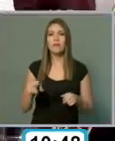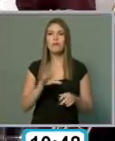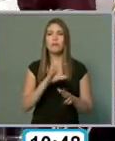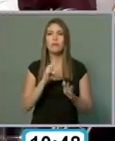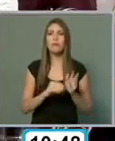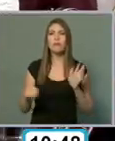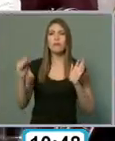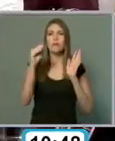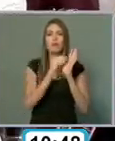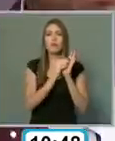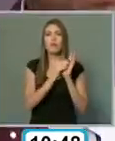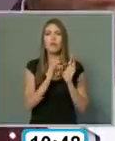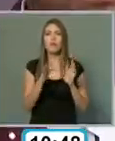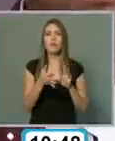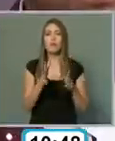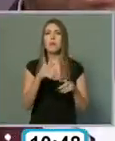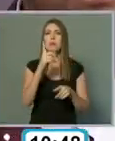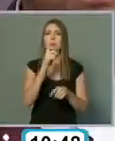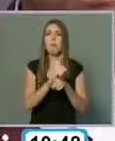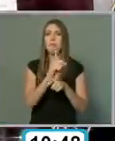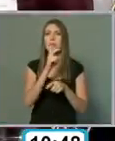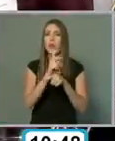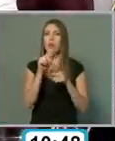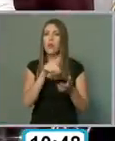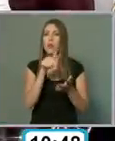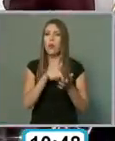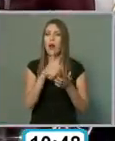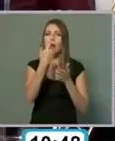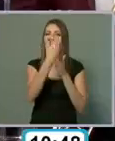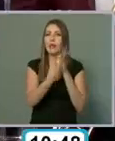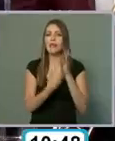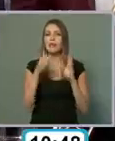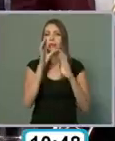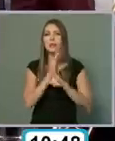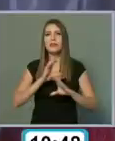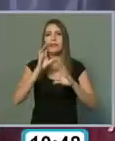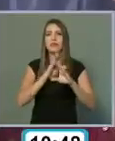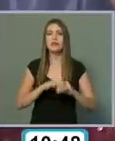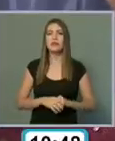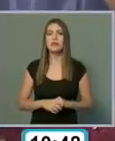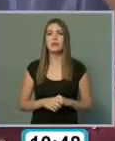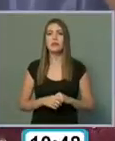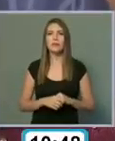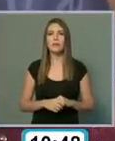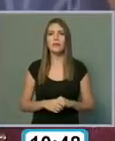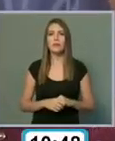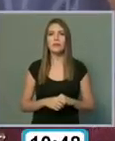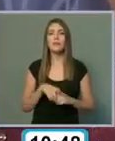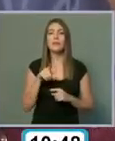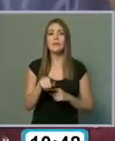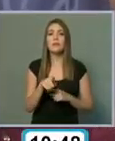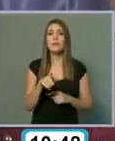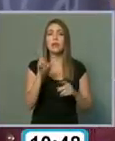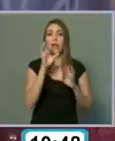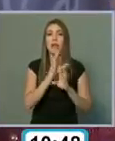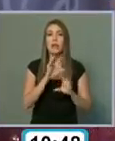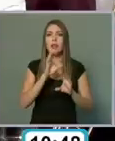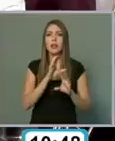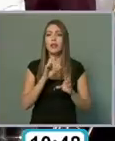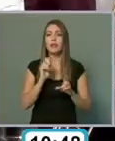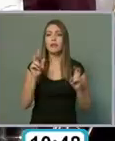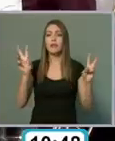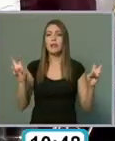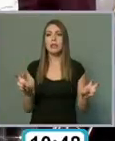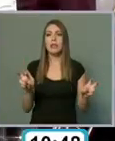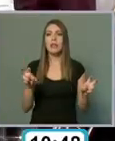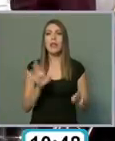funcionando muy bien en la radio en los primeros lugares de popularidad. Y bueno, ha trascendido este sencillo que se titula Ya